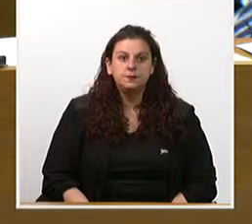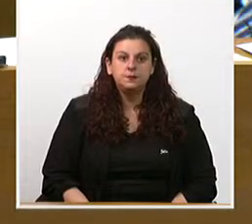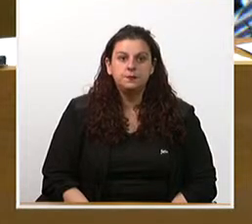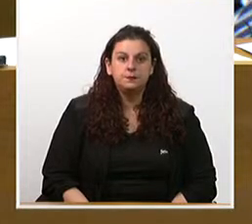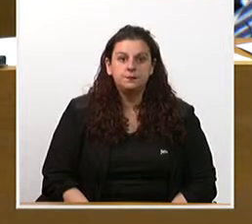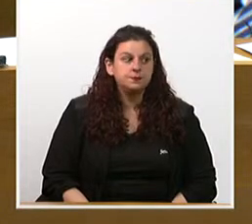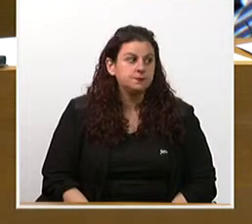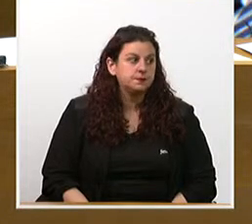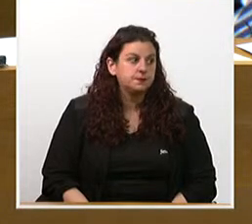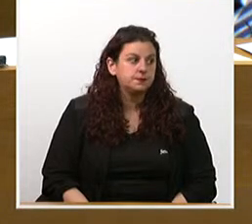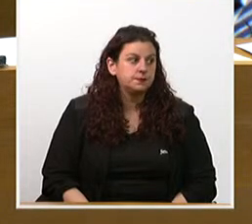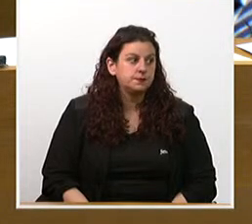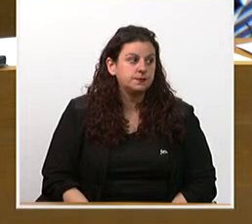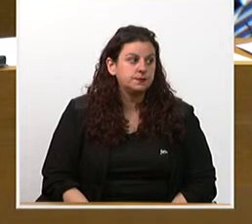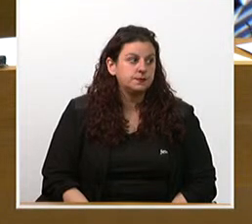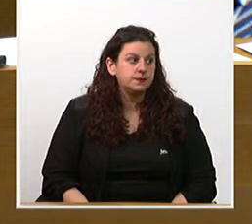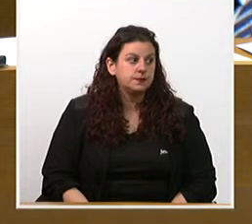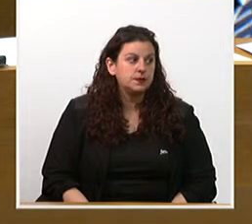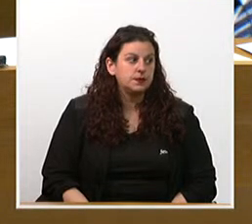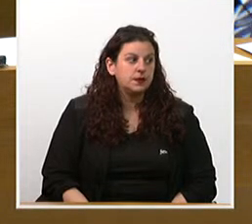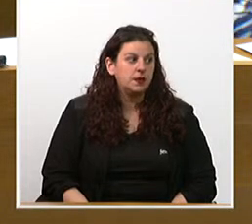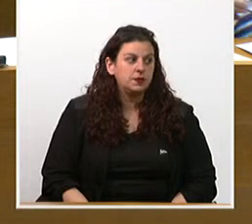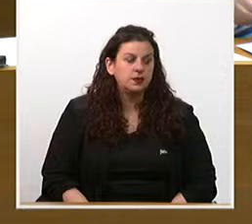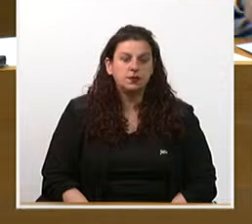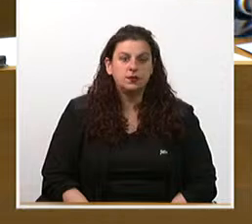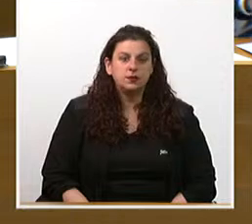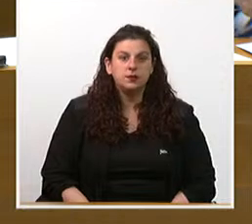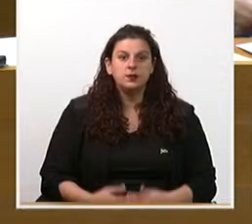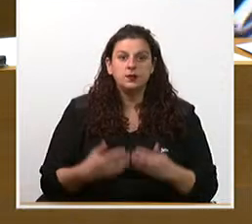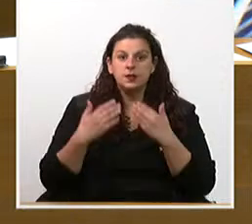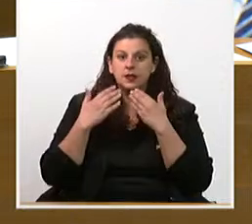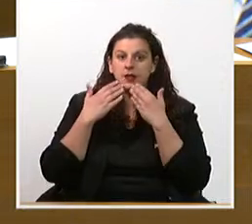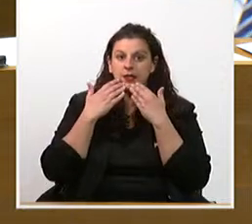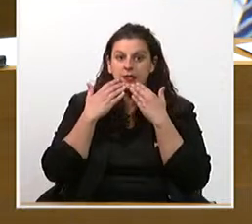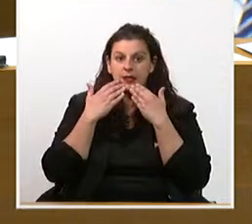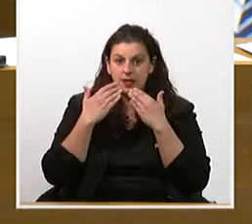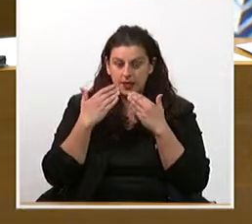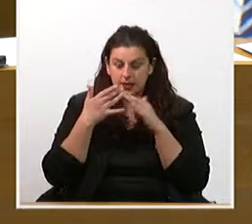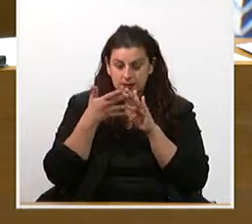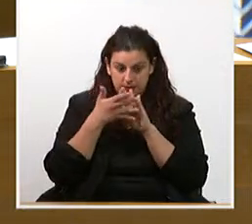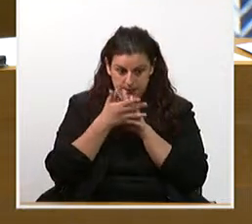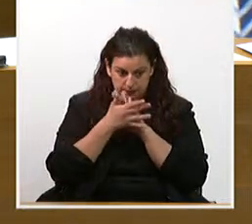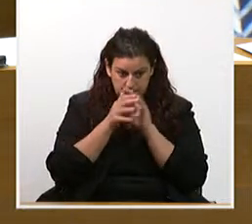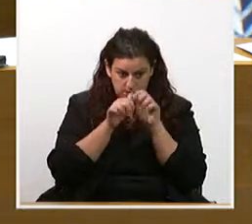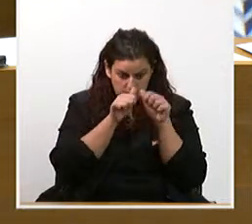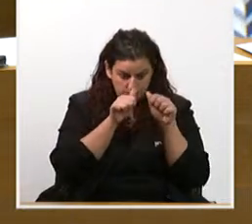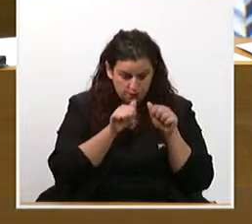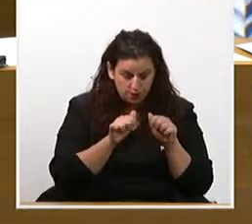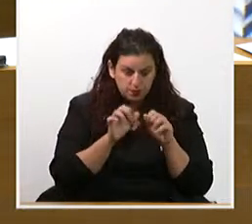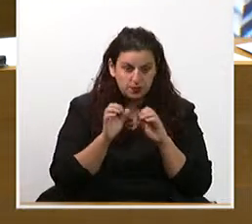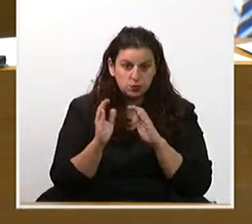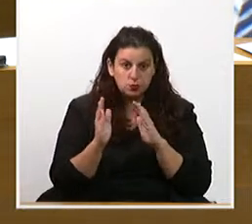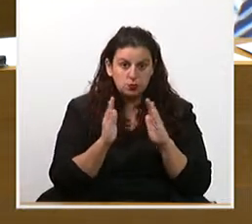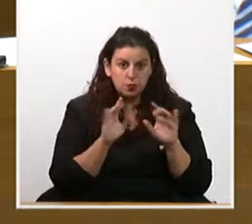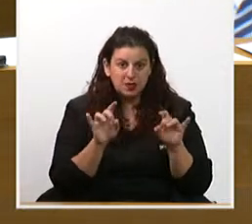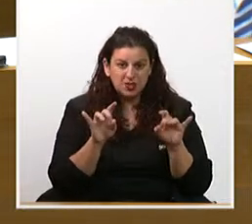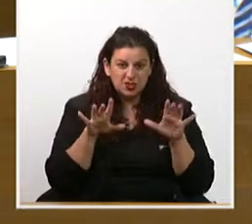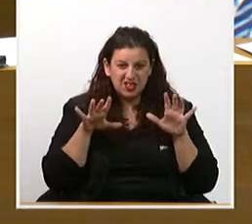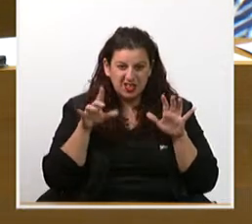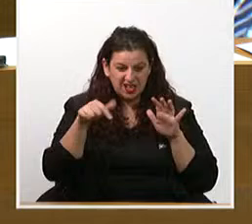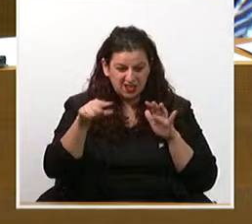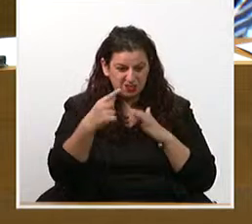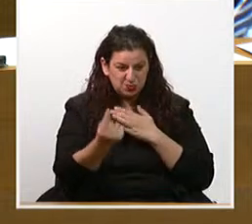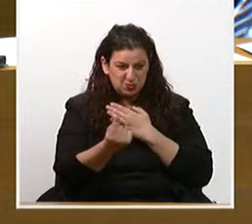Muchas gracias presidenta lo han vuelto a hacer si es que les pierde les pierde las formas en los momentos más delicados ustedes sacan su